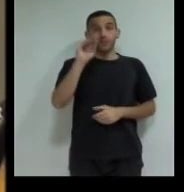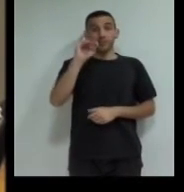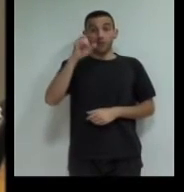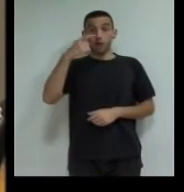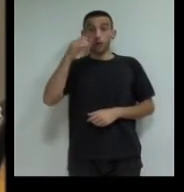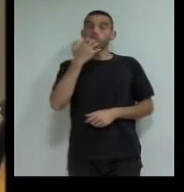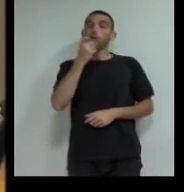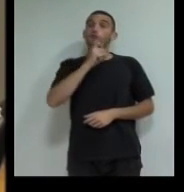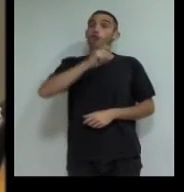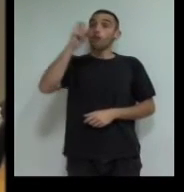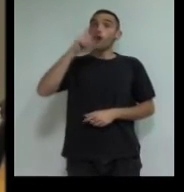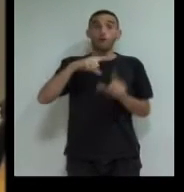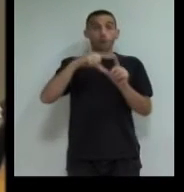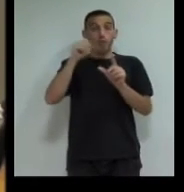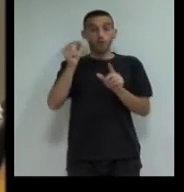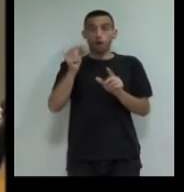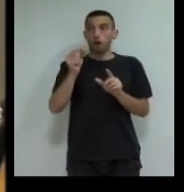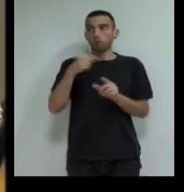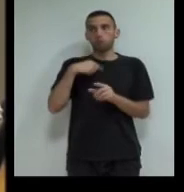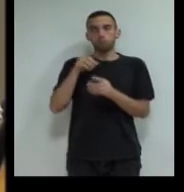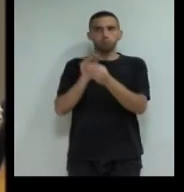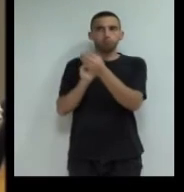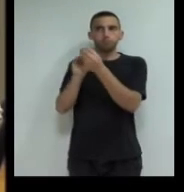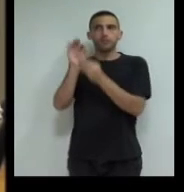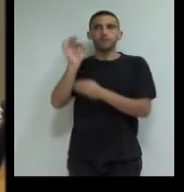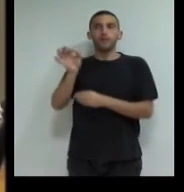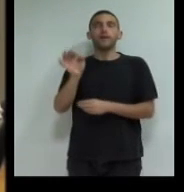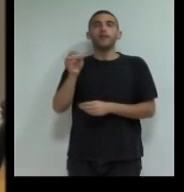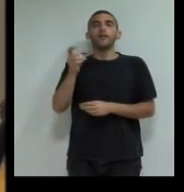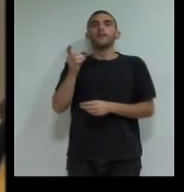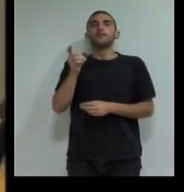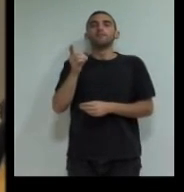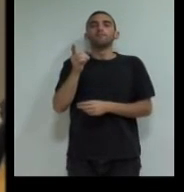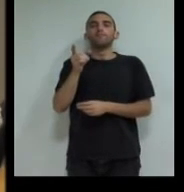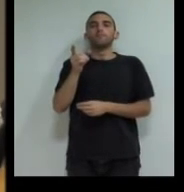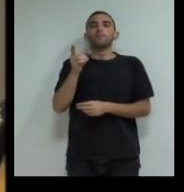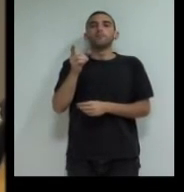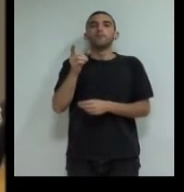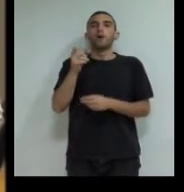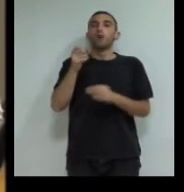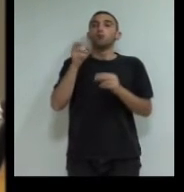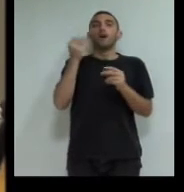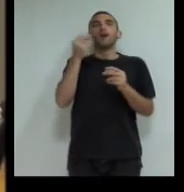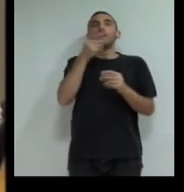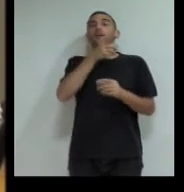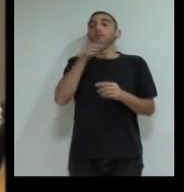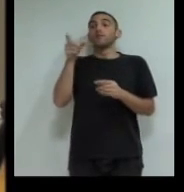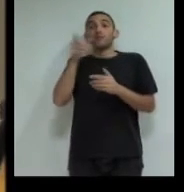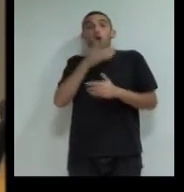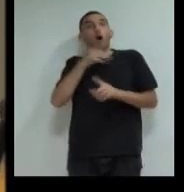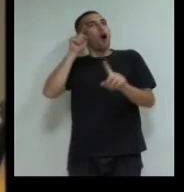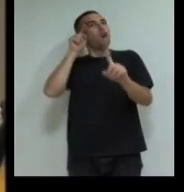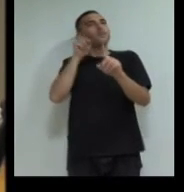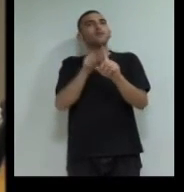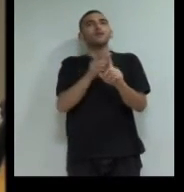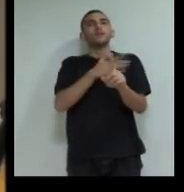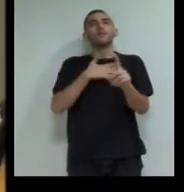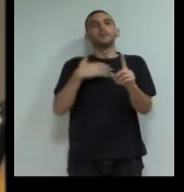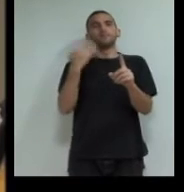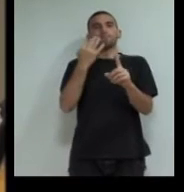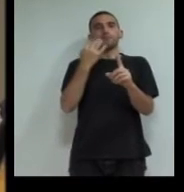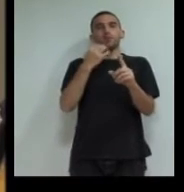España se refiere, sí que lo que tú dices, la idea esta de visibilidad en cuanto a tema